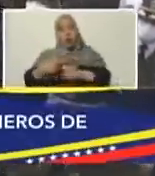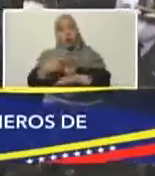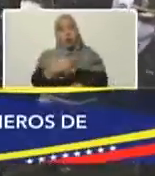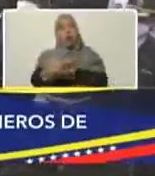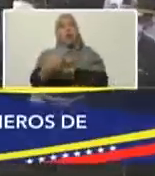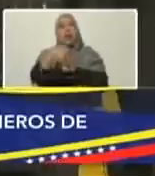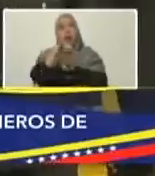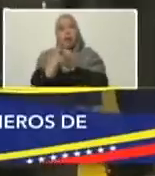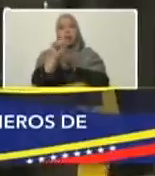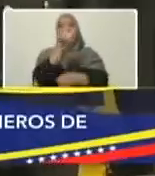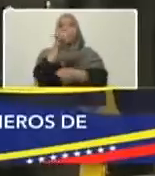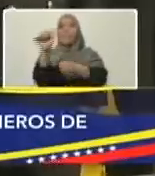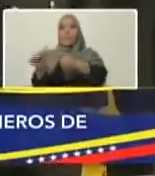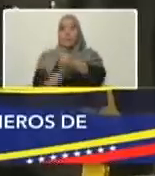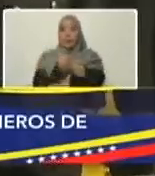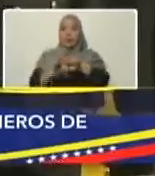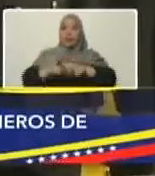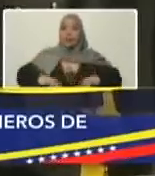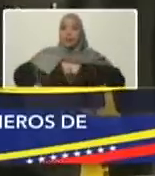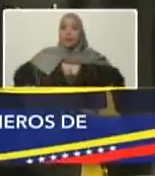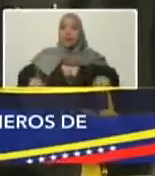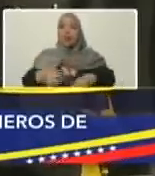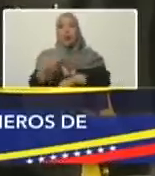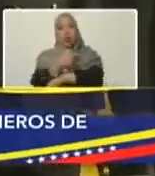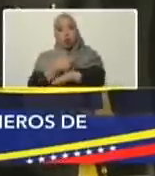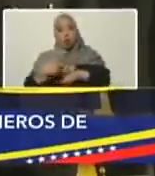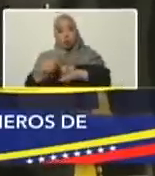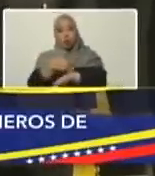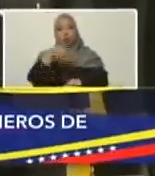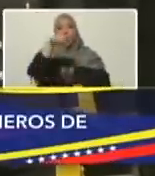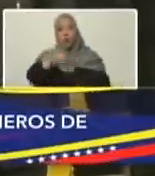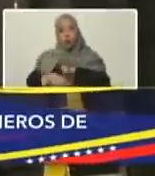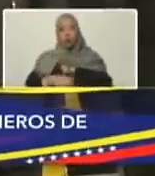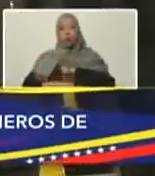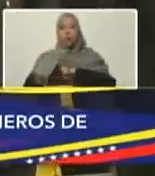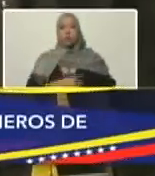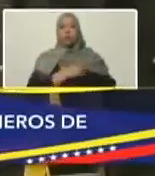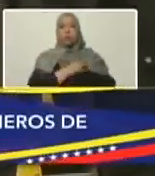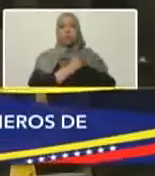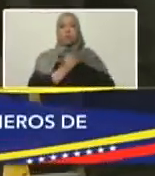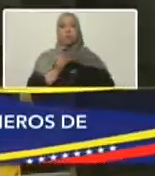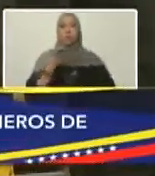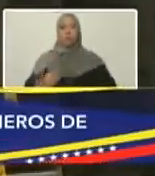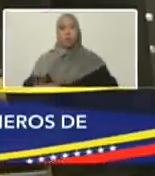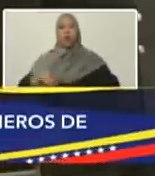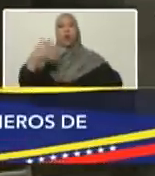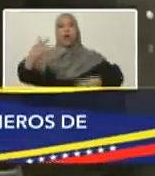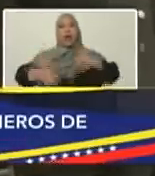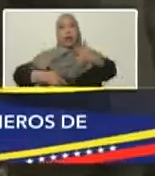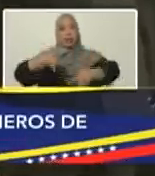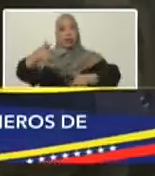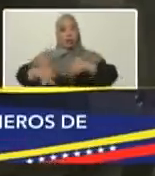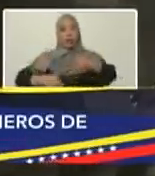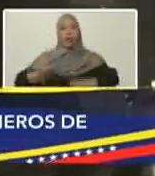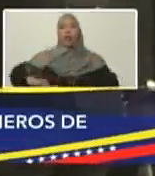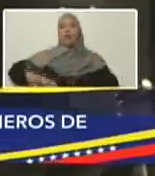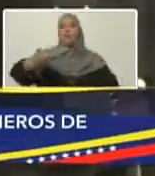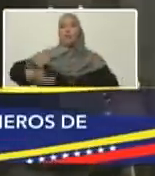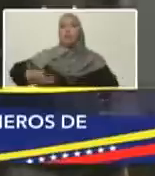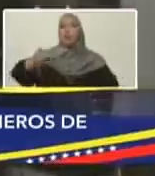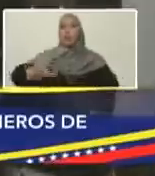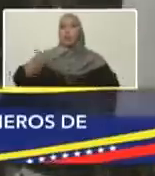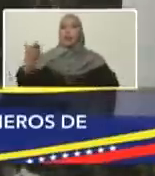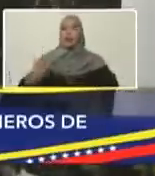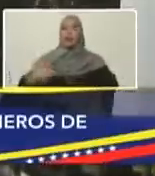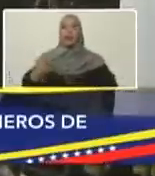presentes, vicepresidentes sectoriales de gobierno en este importante acto de ascenso. Venezuela cuenta con